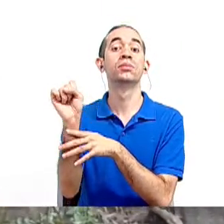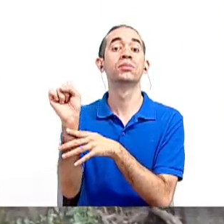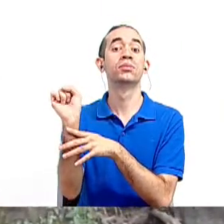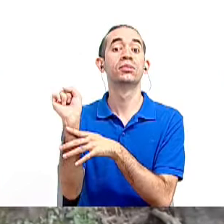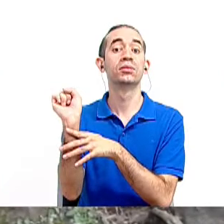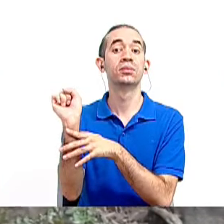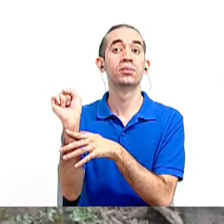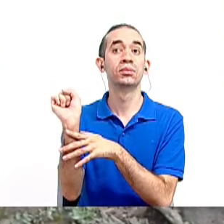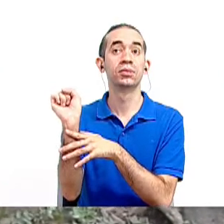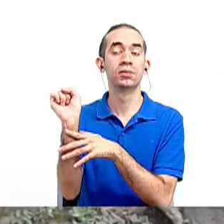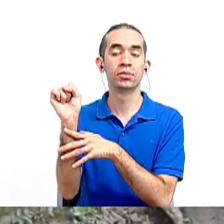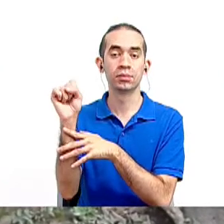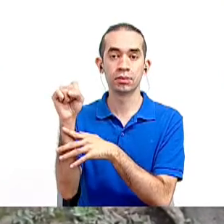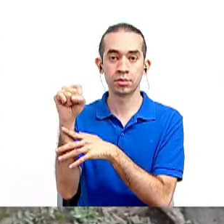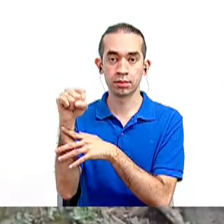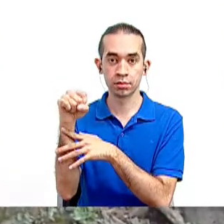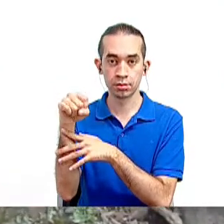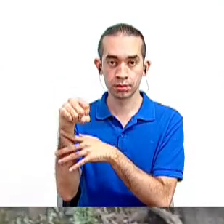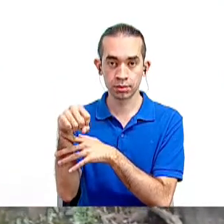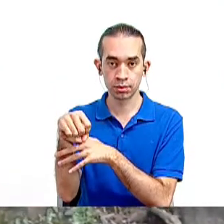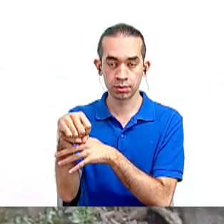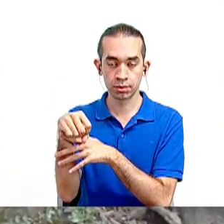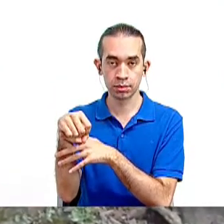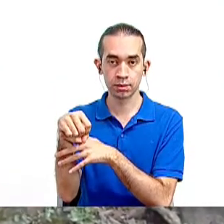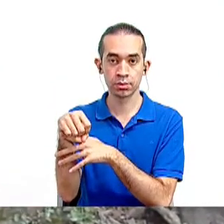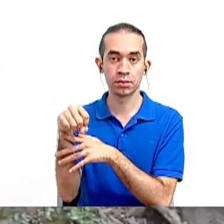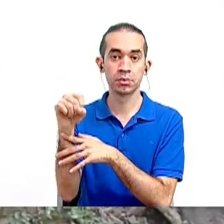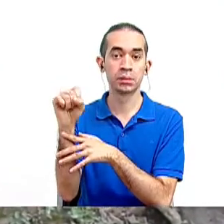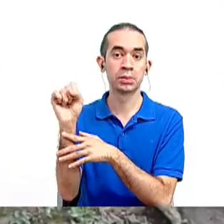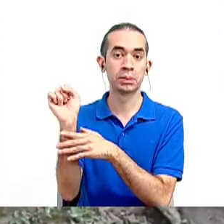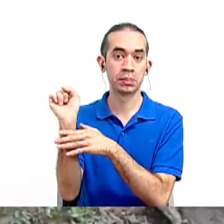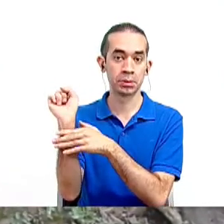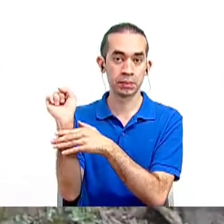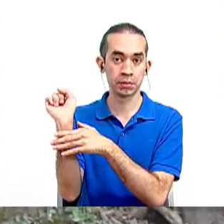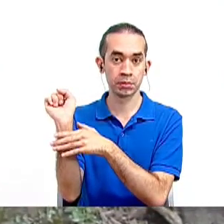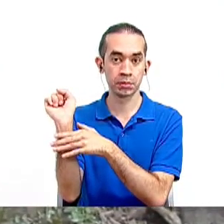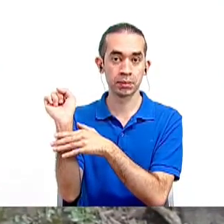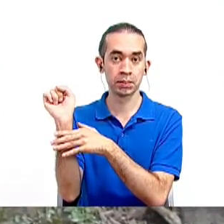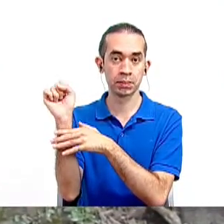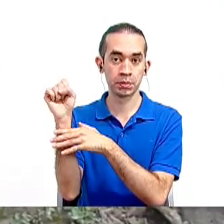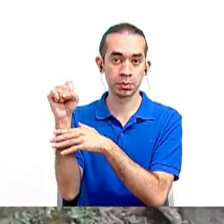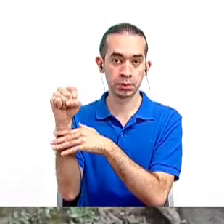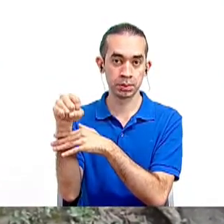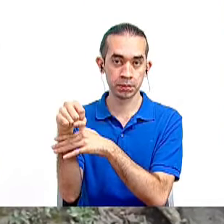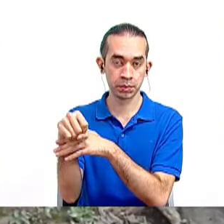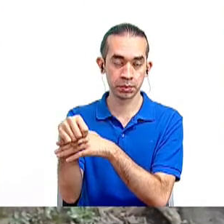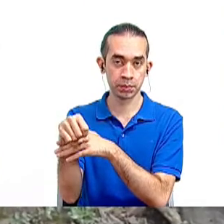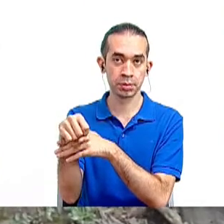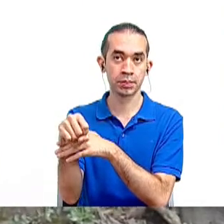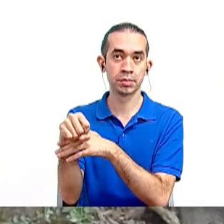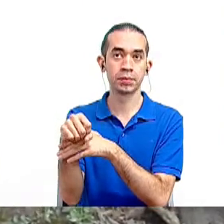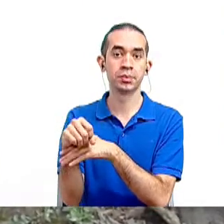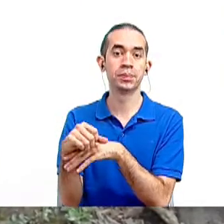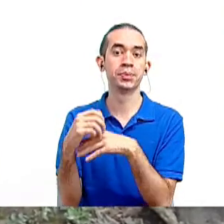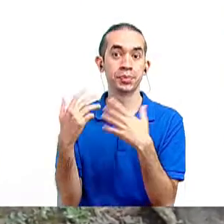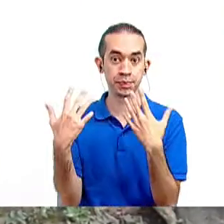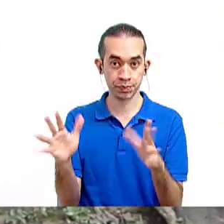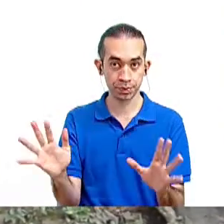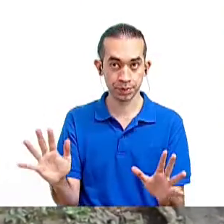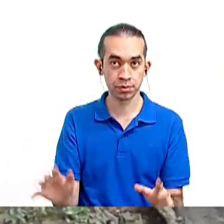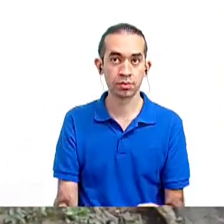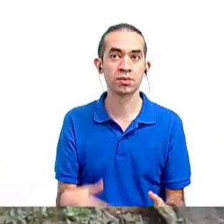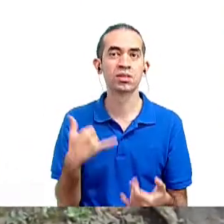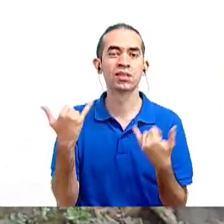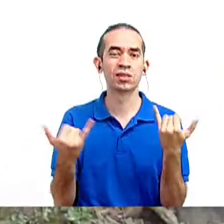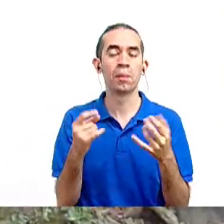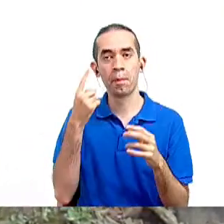arriba. Y para abajo. Para arriba. Y para abajo. Ahora vamos a